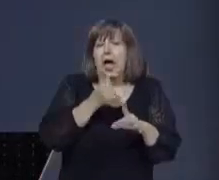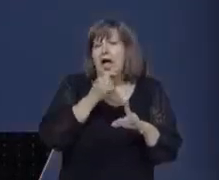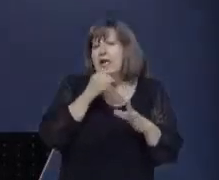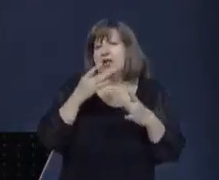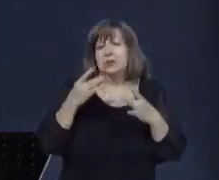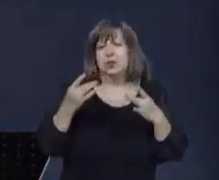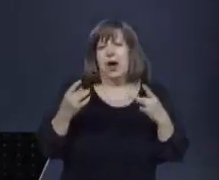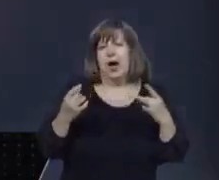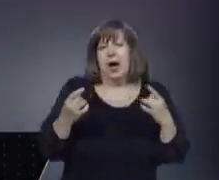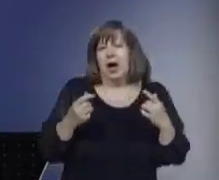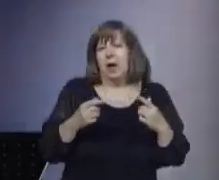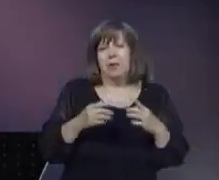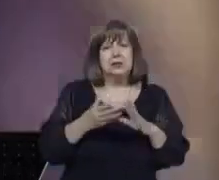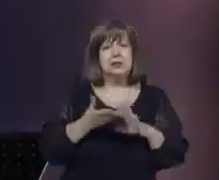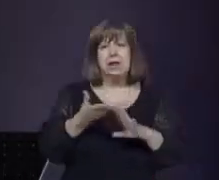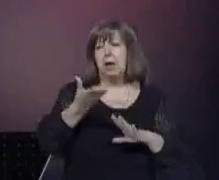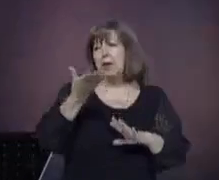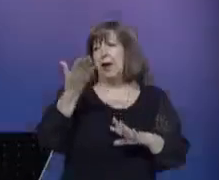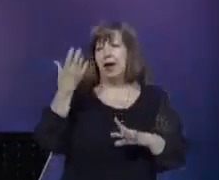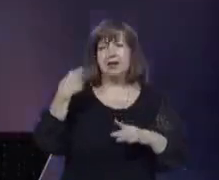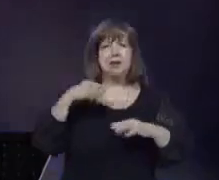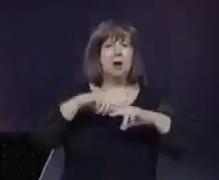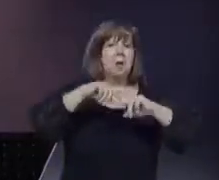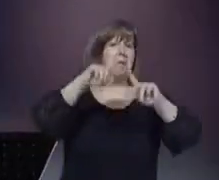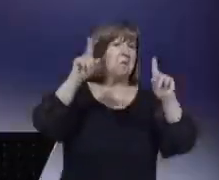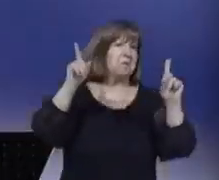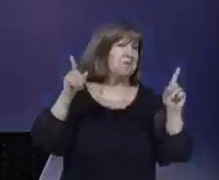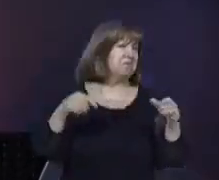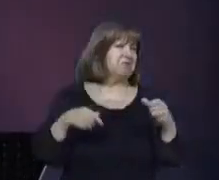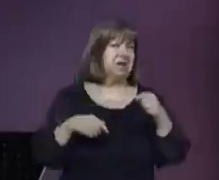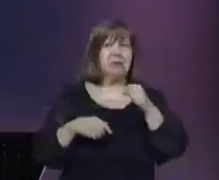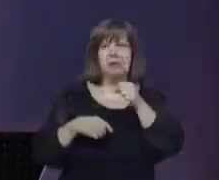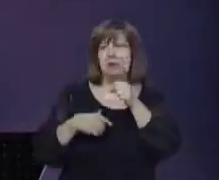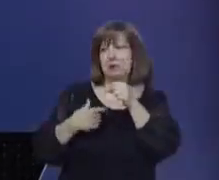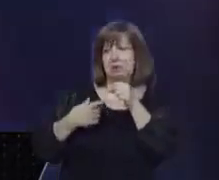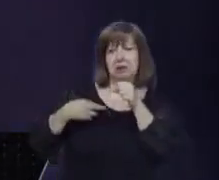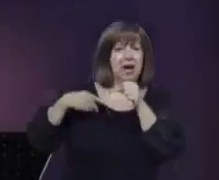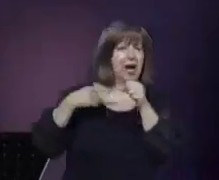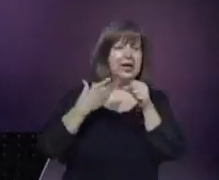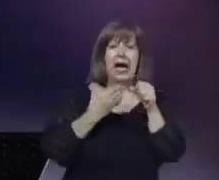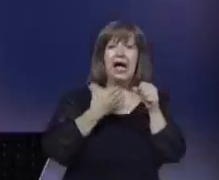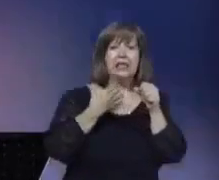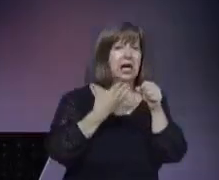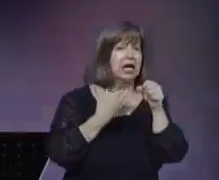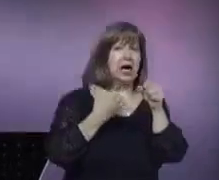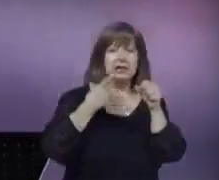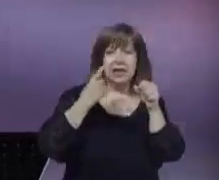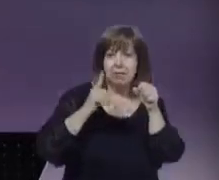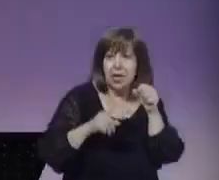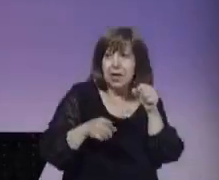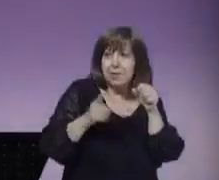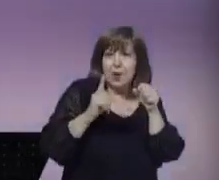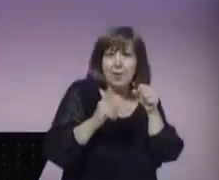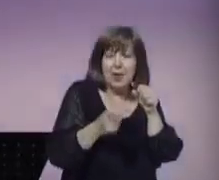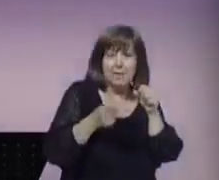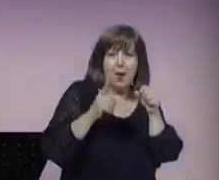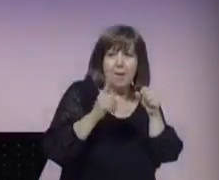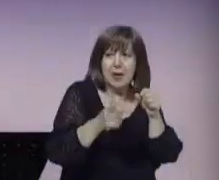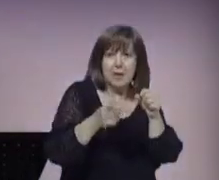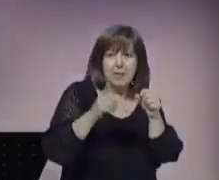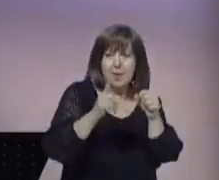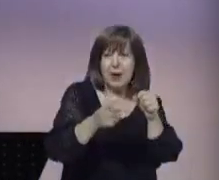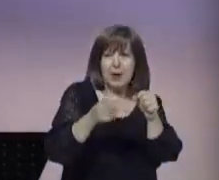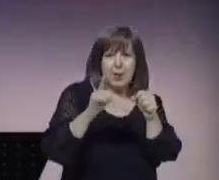Cae muy mal, chicos. Piernas abiertas, incómoda y demás. Pero en la voz no se le